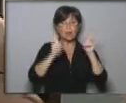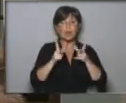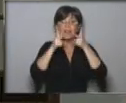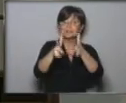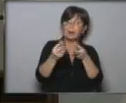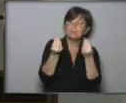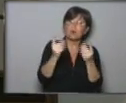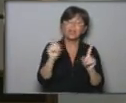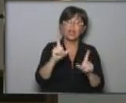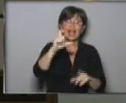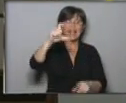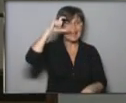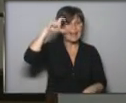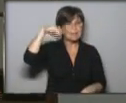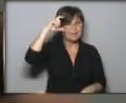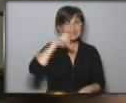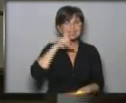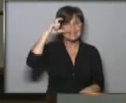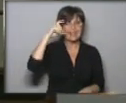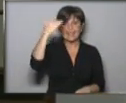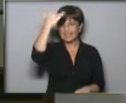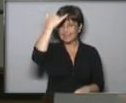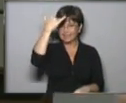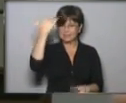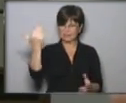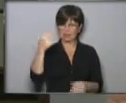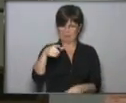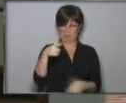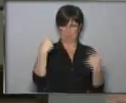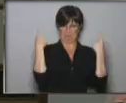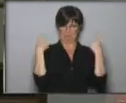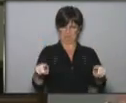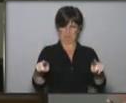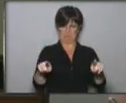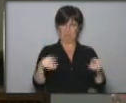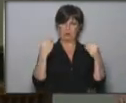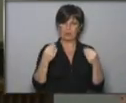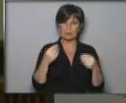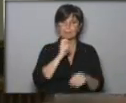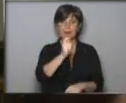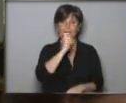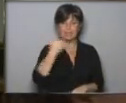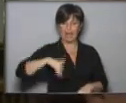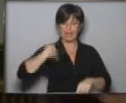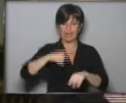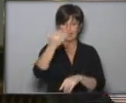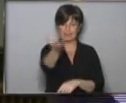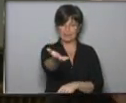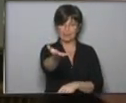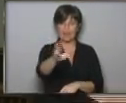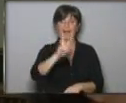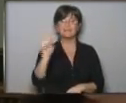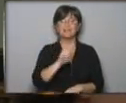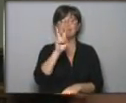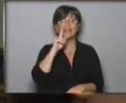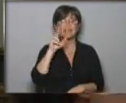dice, ¿y por qué no Clemente XV? Y él se extrañó, allí saluda a la periodista argentina